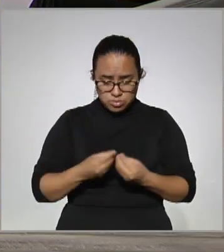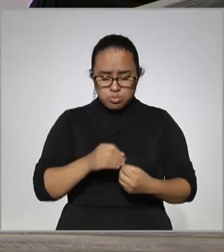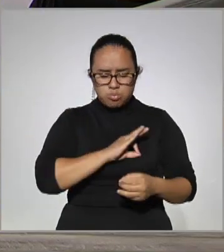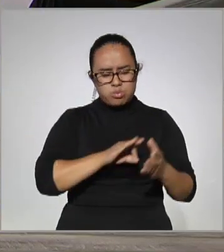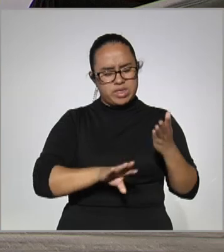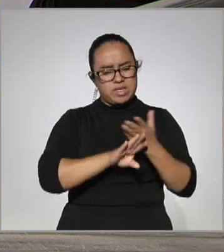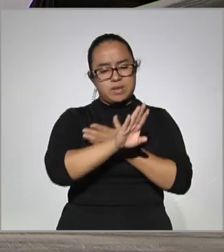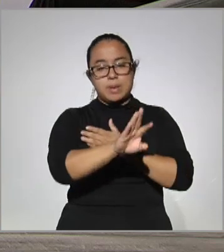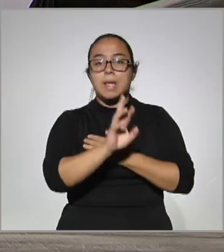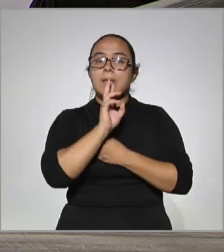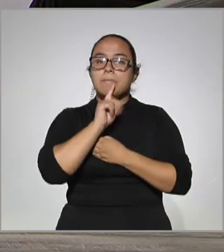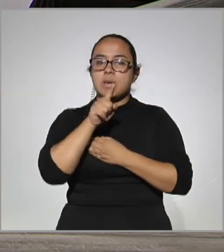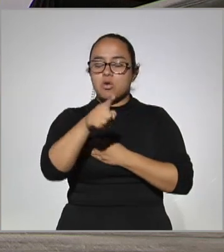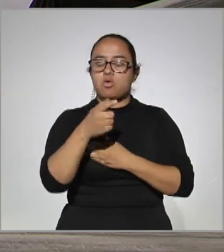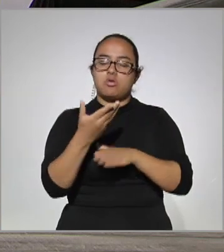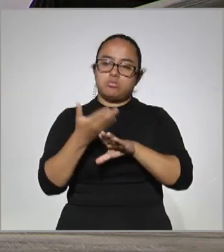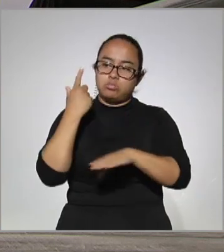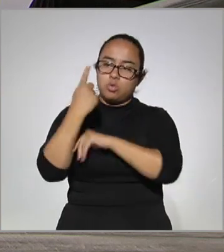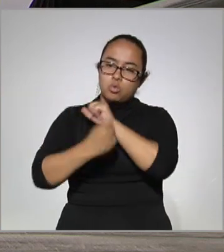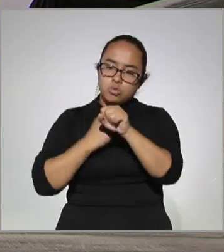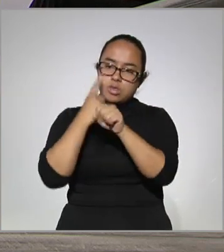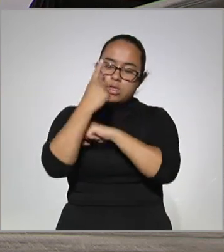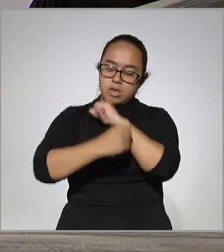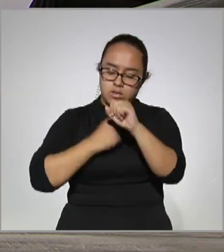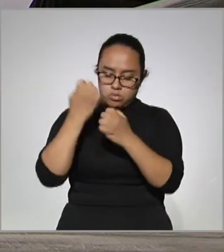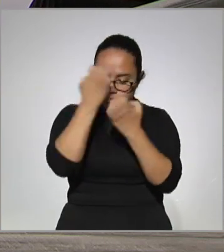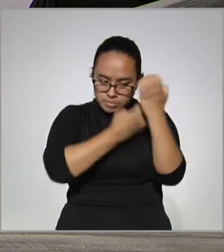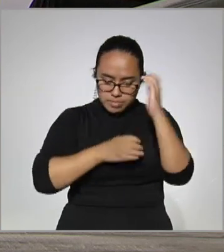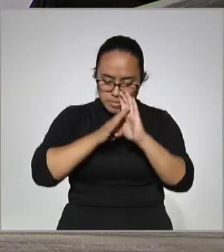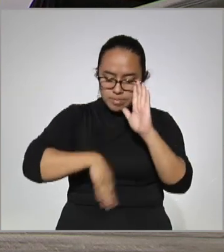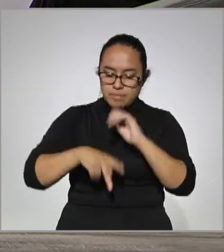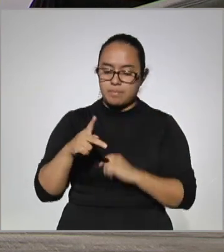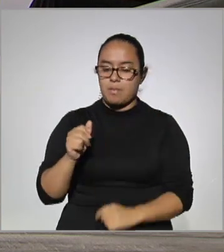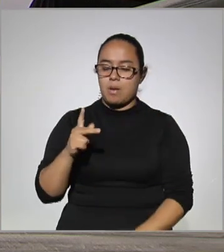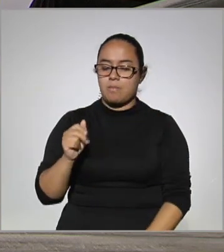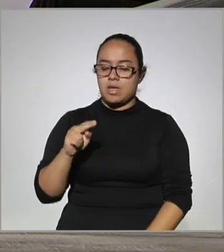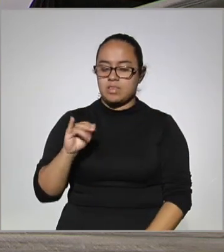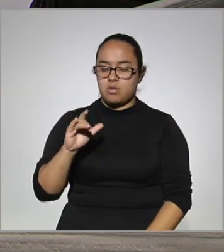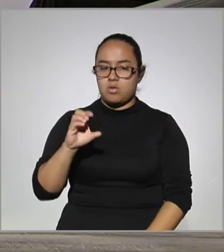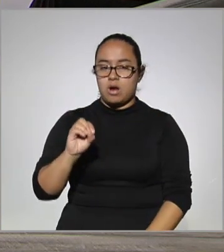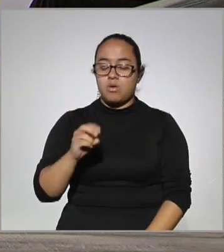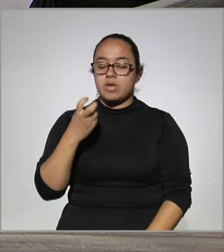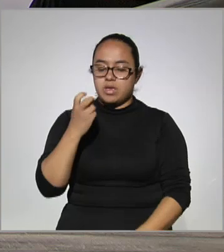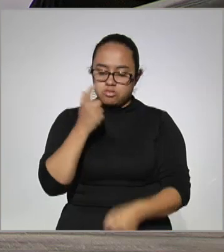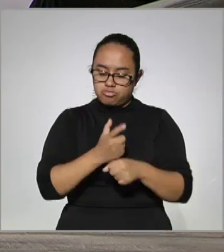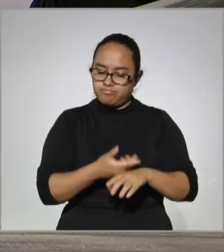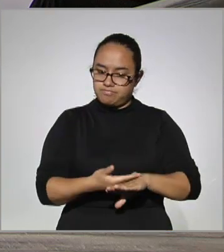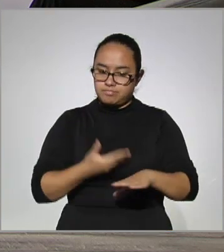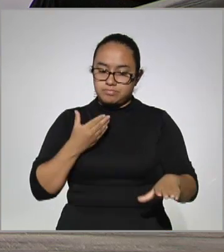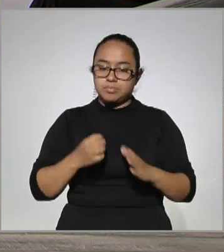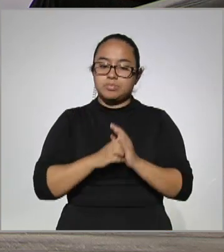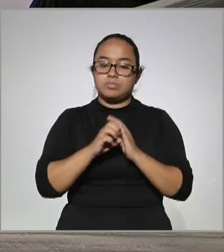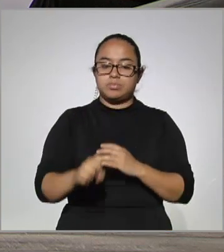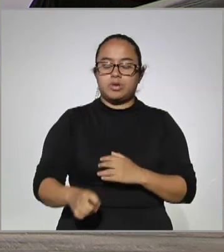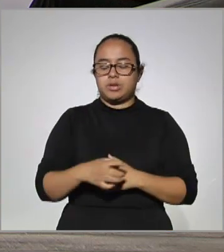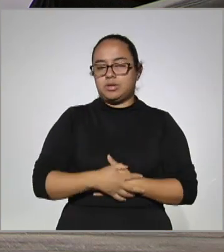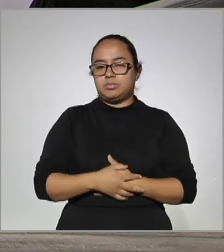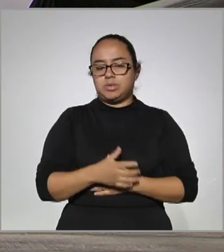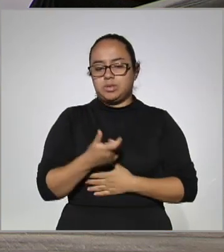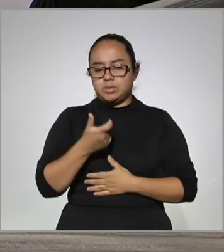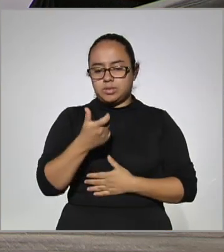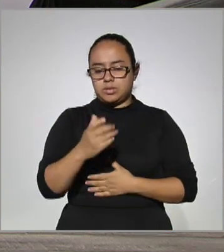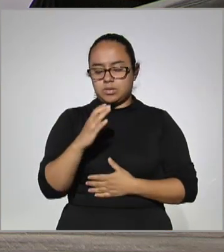evitar si tienes un Papá Nicolau cada año y se diagnostica apenas cuando está empezando. Si comparamos los precios de una conización, por